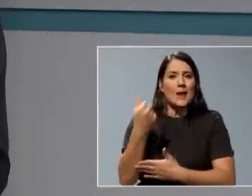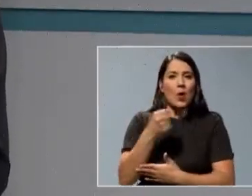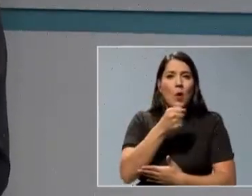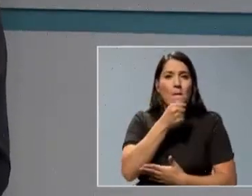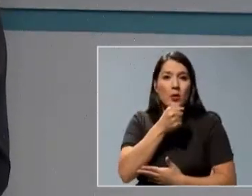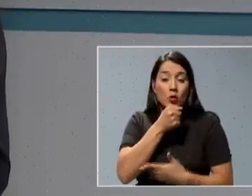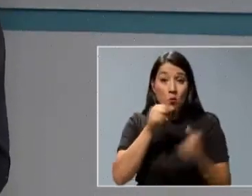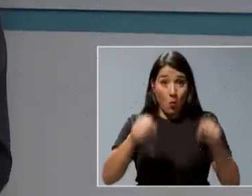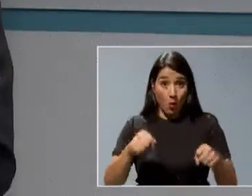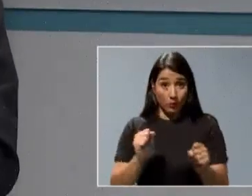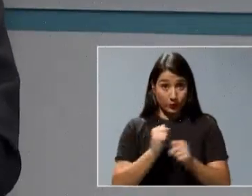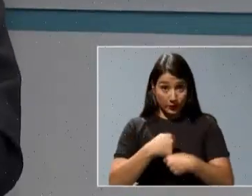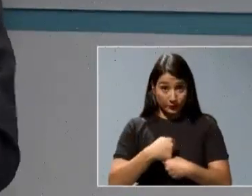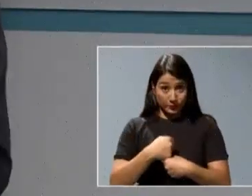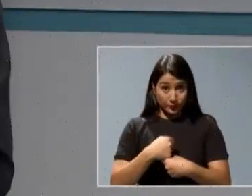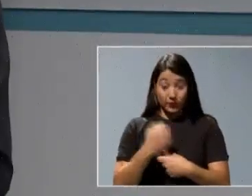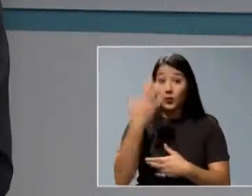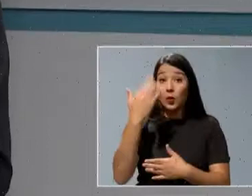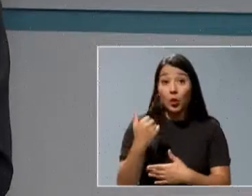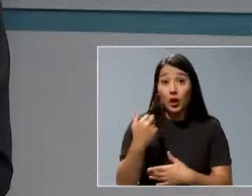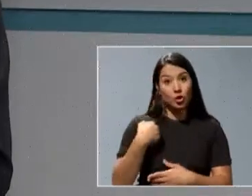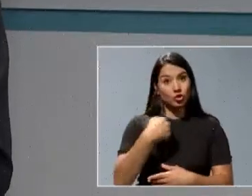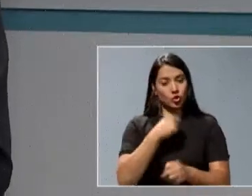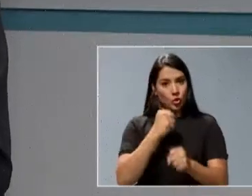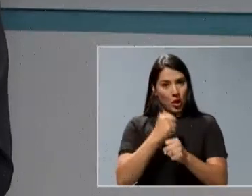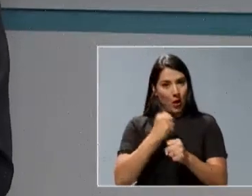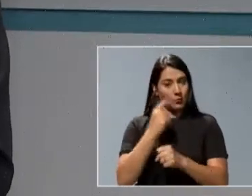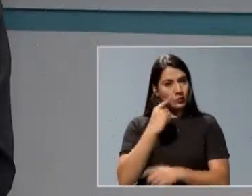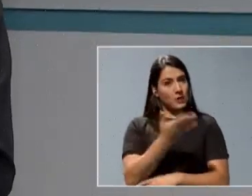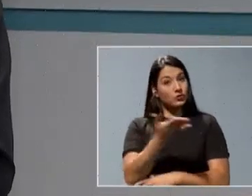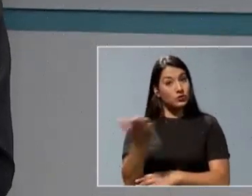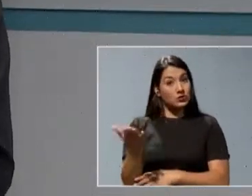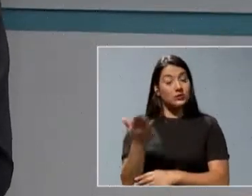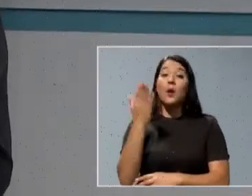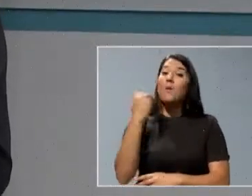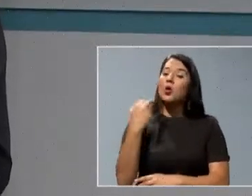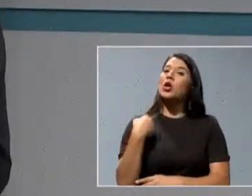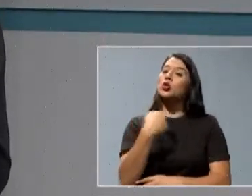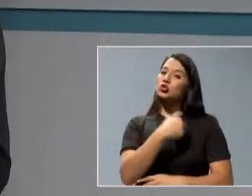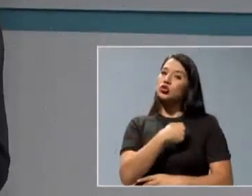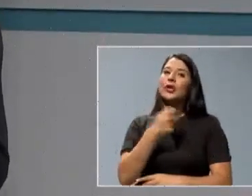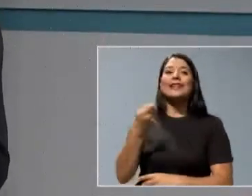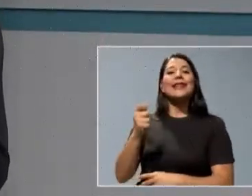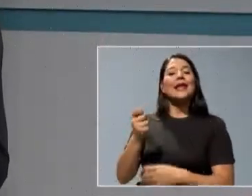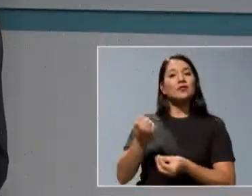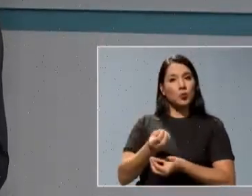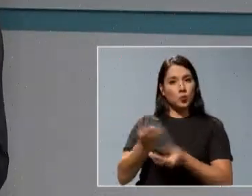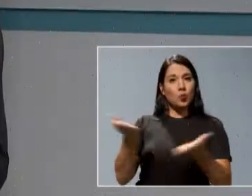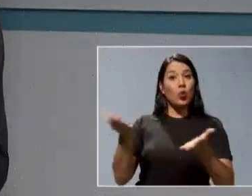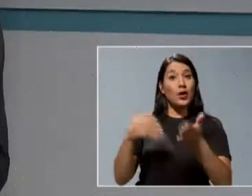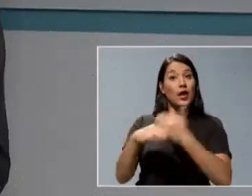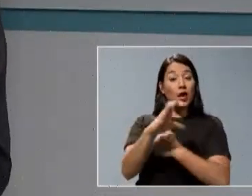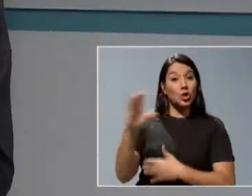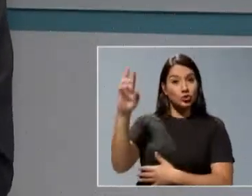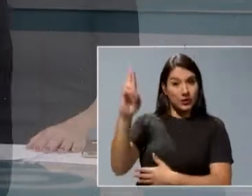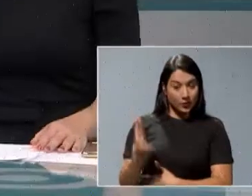generar. Porque trabajamos para usted, porque somos la televisión pública de Costa